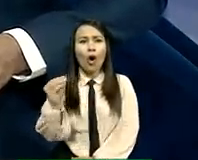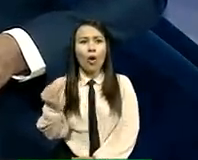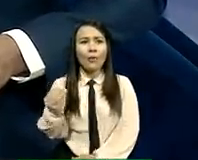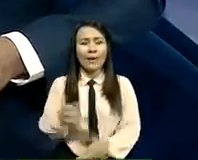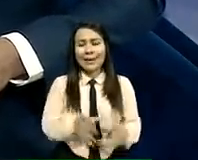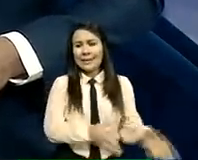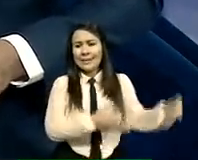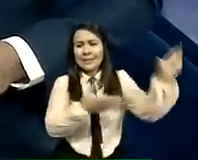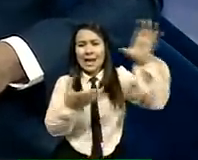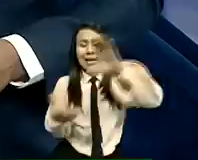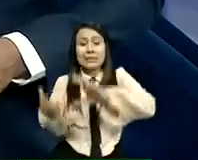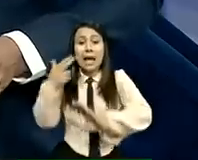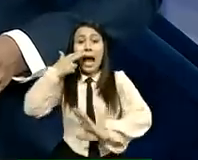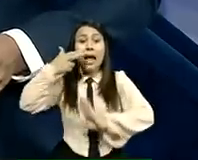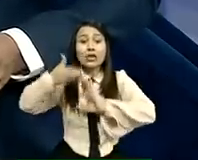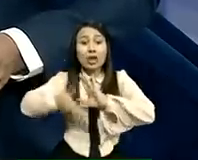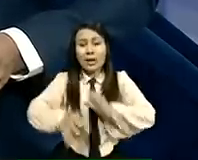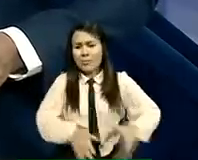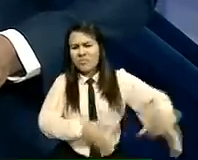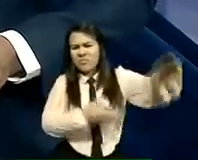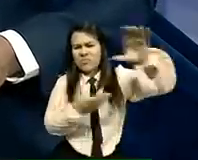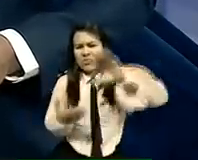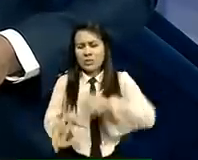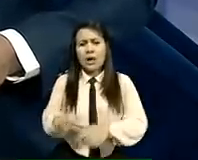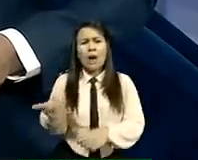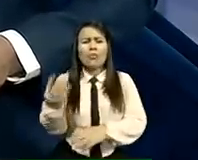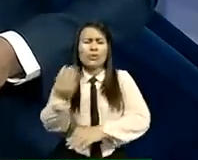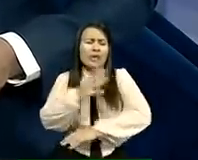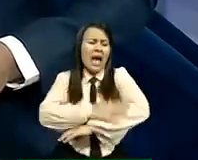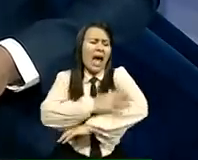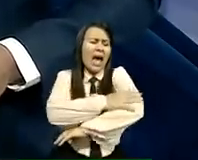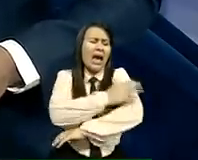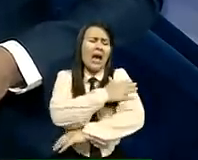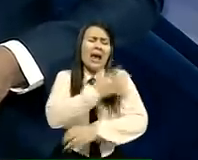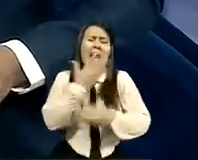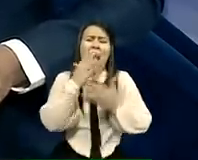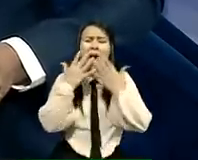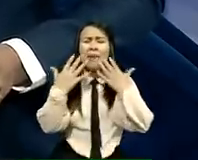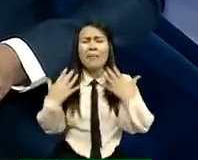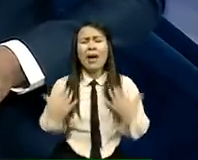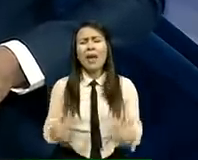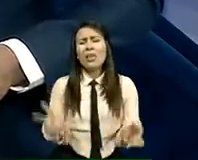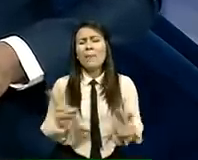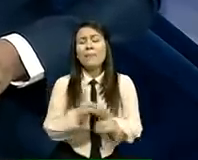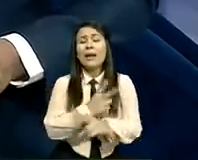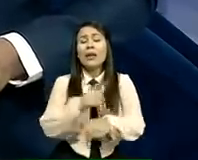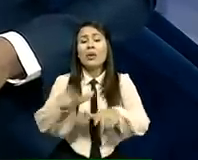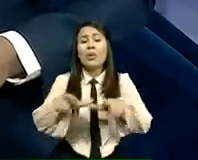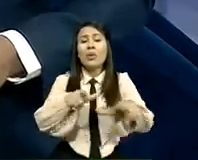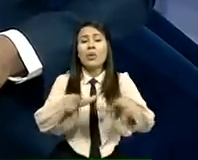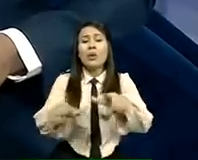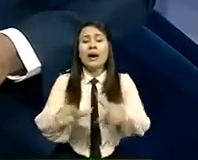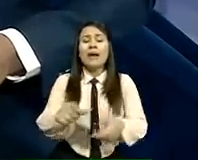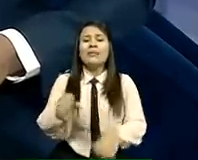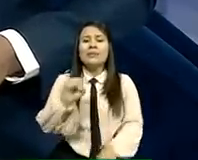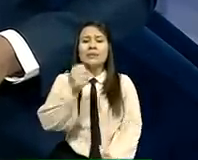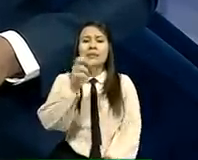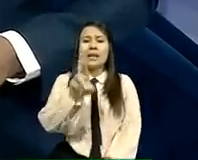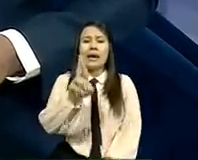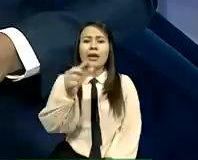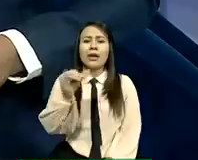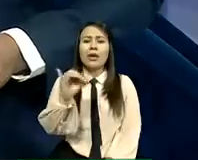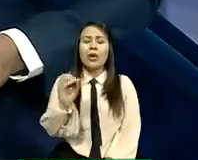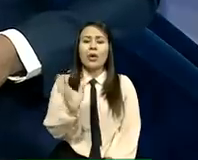lanzan gasolina, provocándoles serias heridas con quemaduras. Esto en la cooperativa Sergio Toral, en el noroeste de